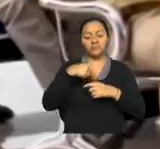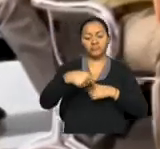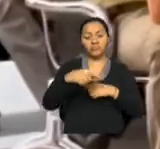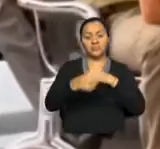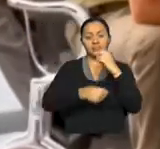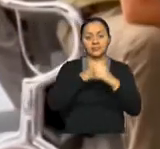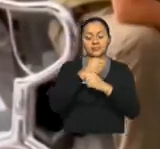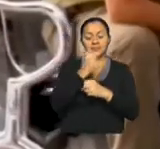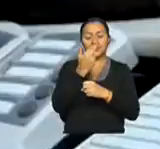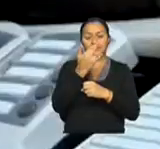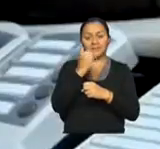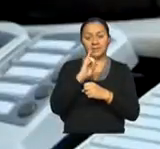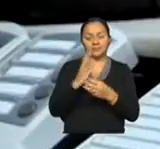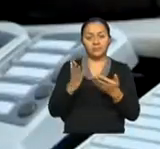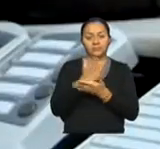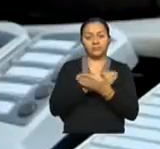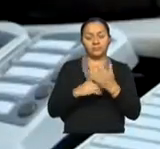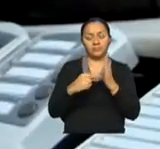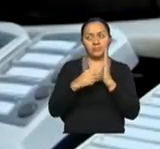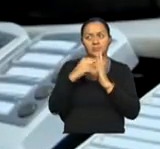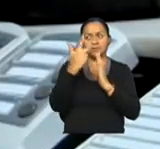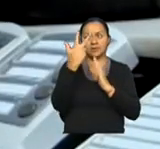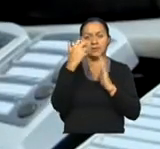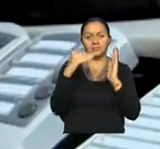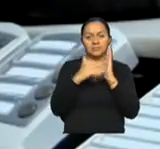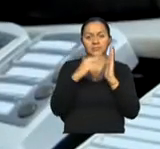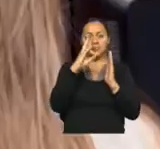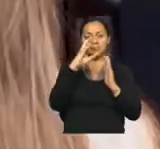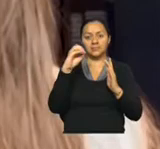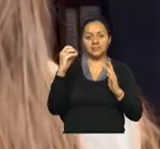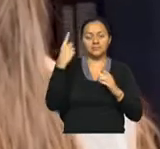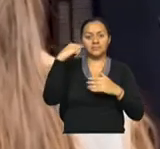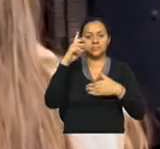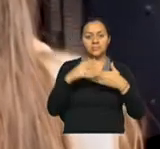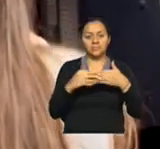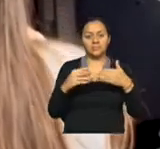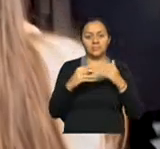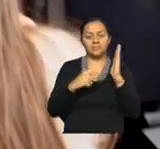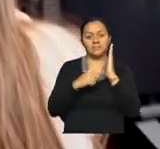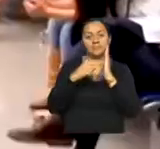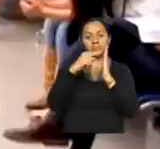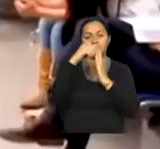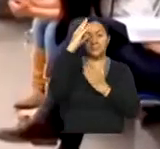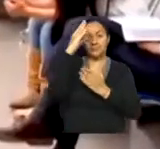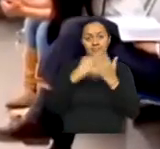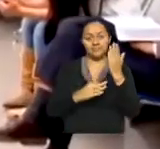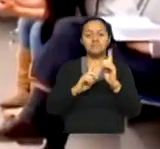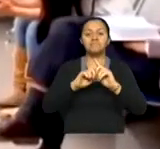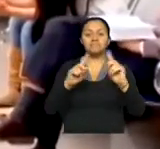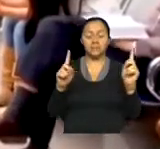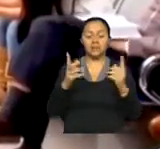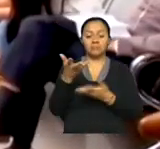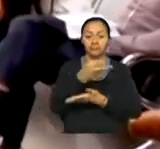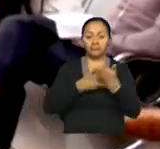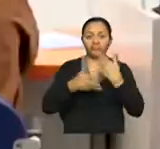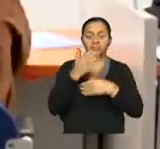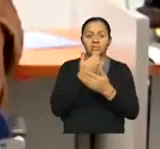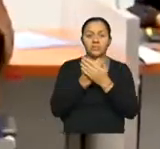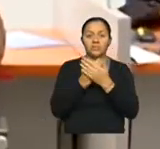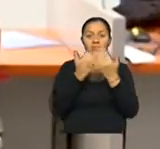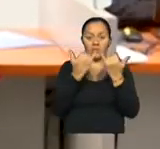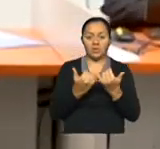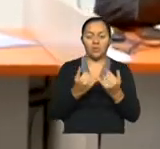año el SRI recaude más de 13.700 millones de dólares en tributo. Sin embargo, el panorama económico